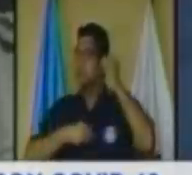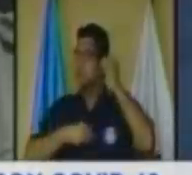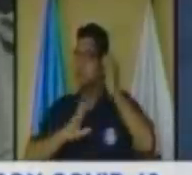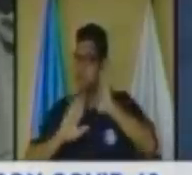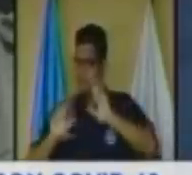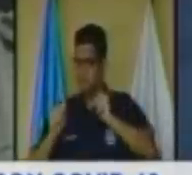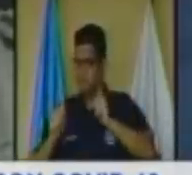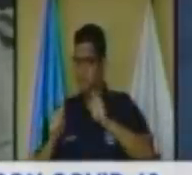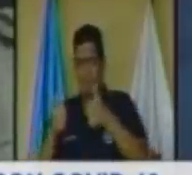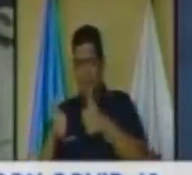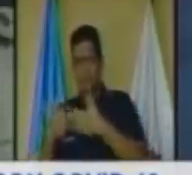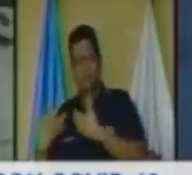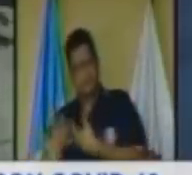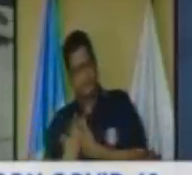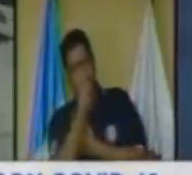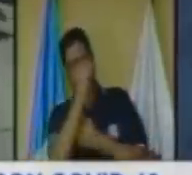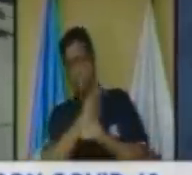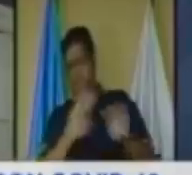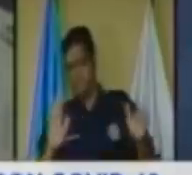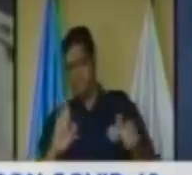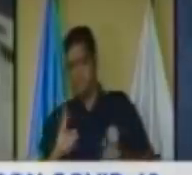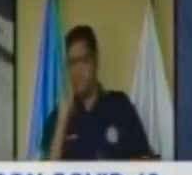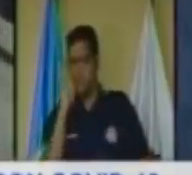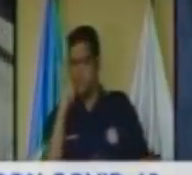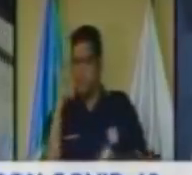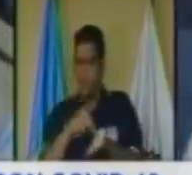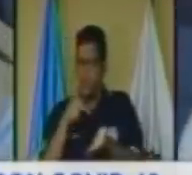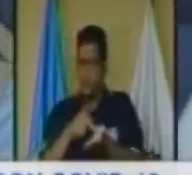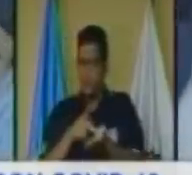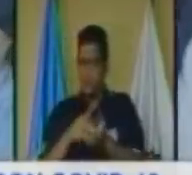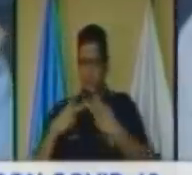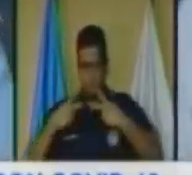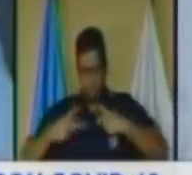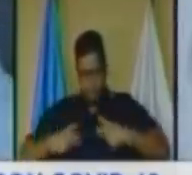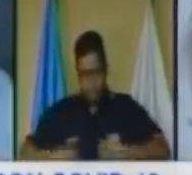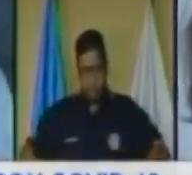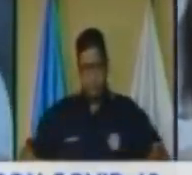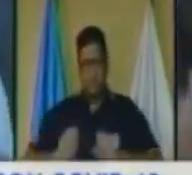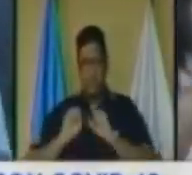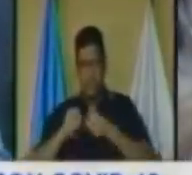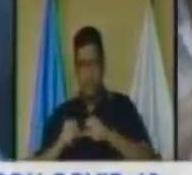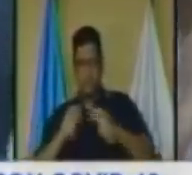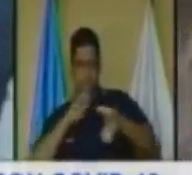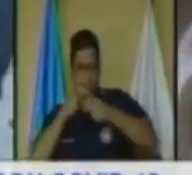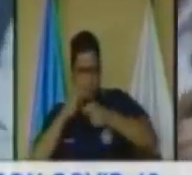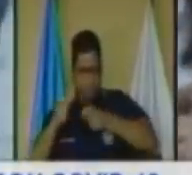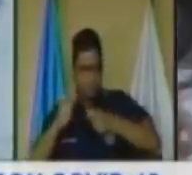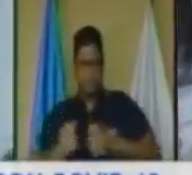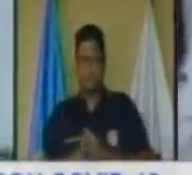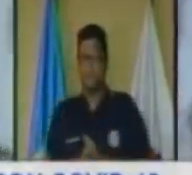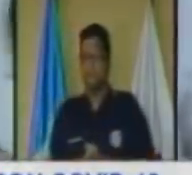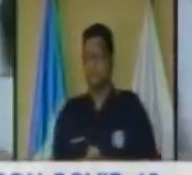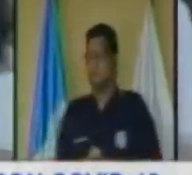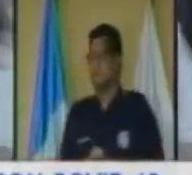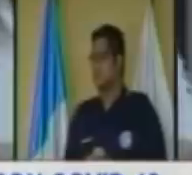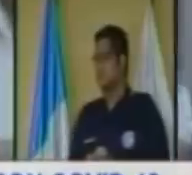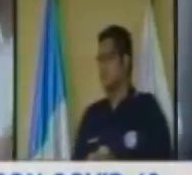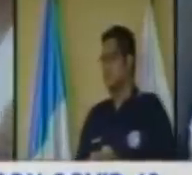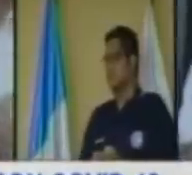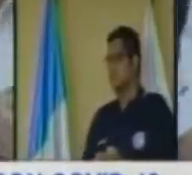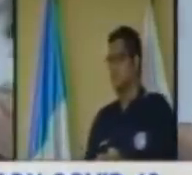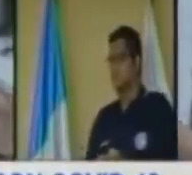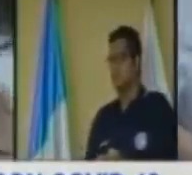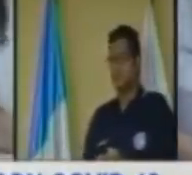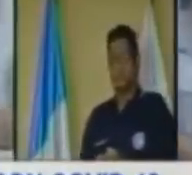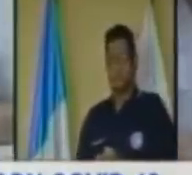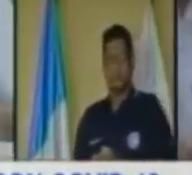señor ministro y yo me quedo acá. Si hay alguna pregunta, una duda al respecto, la podemos responder en el periodo de preguntas.